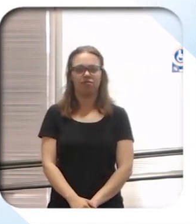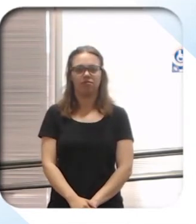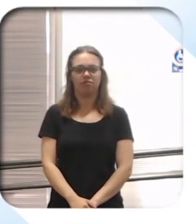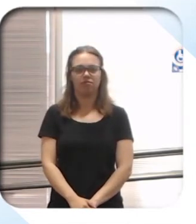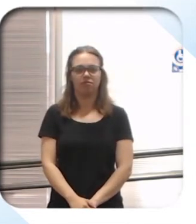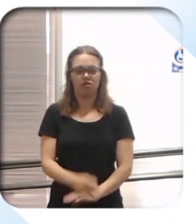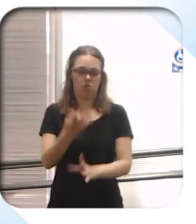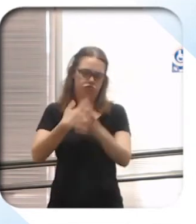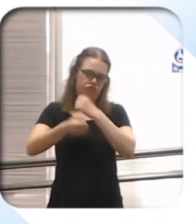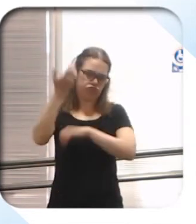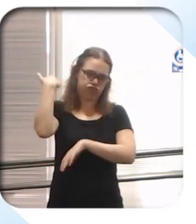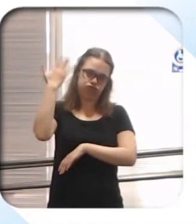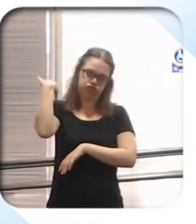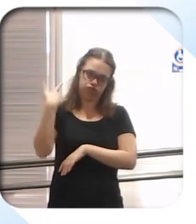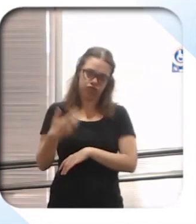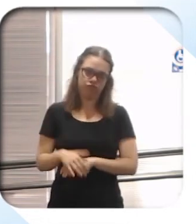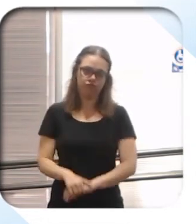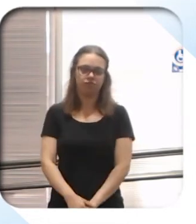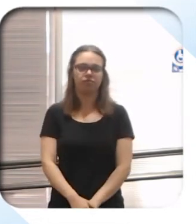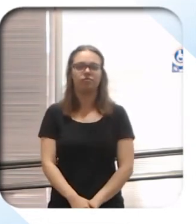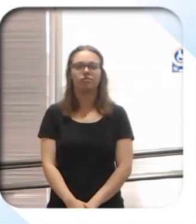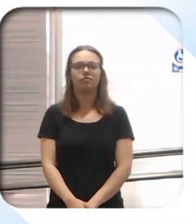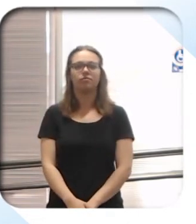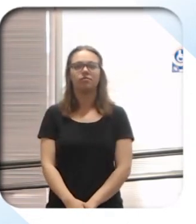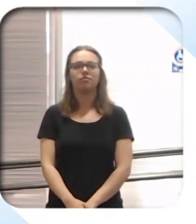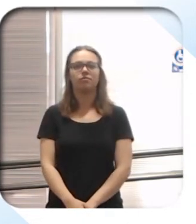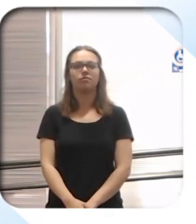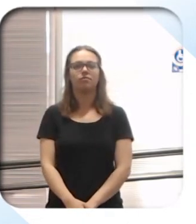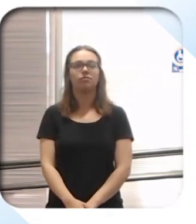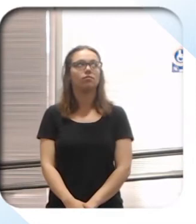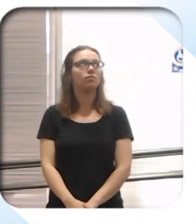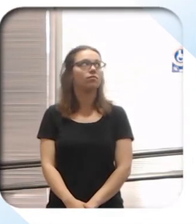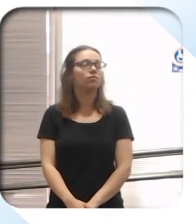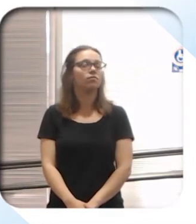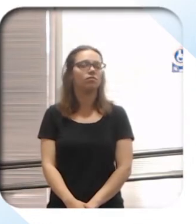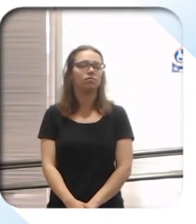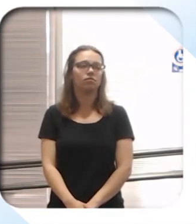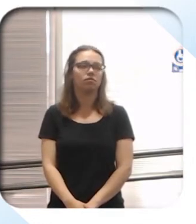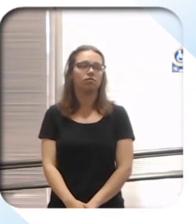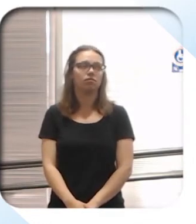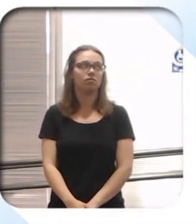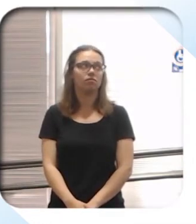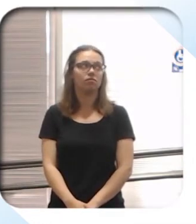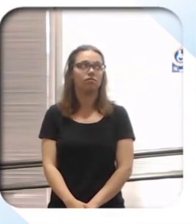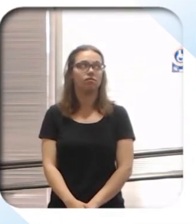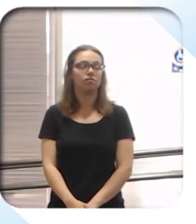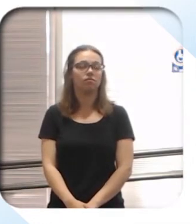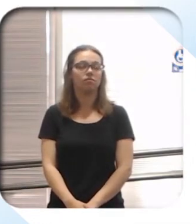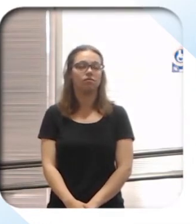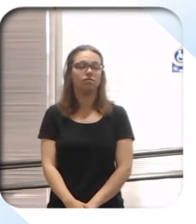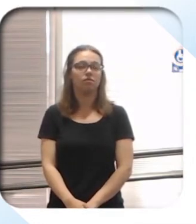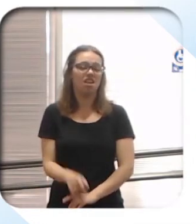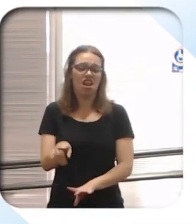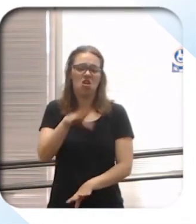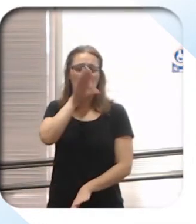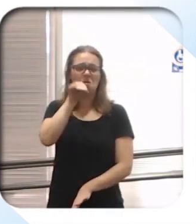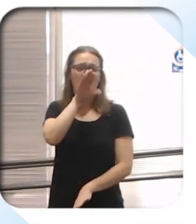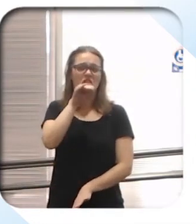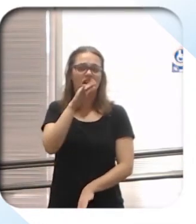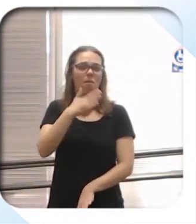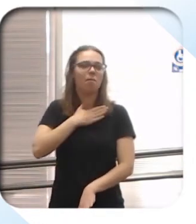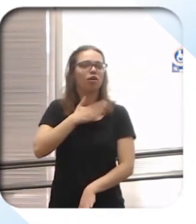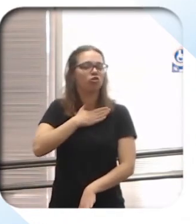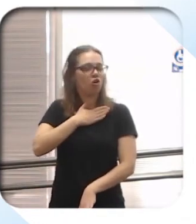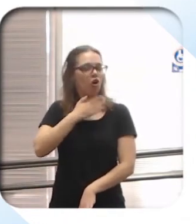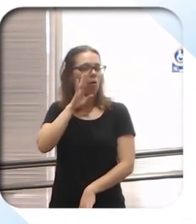Esto hace muchos años. Esto es consulta individual, particular, hace muchos años. Él no habla, pero yo